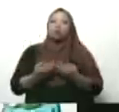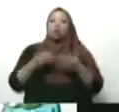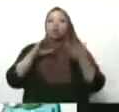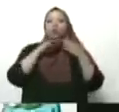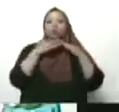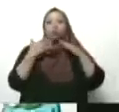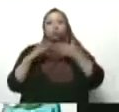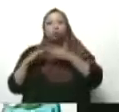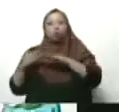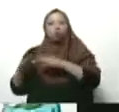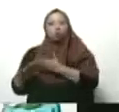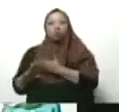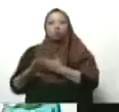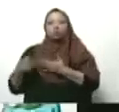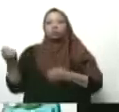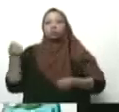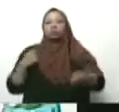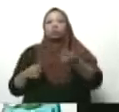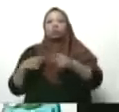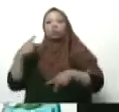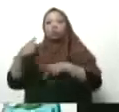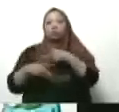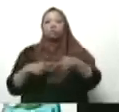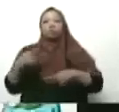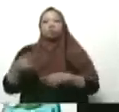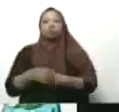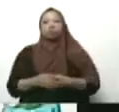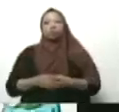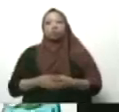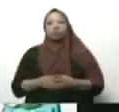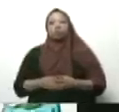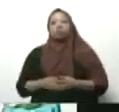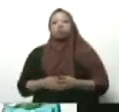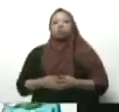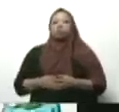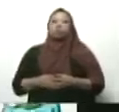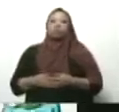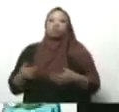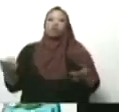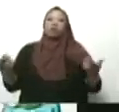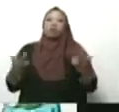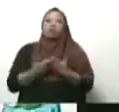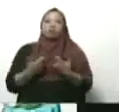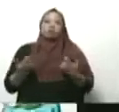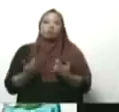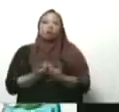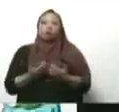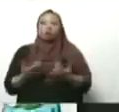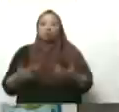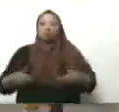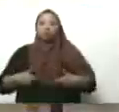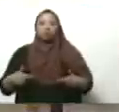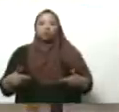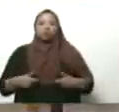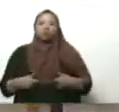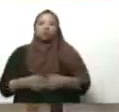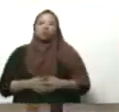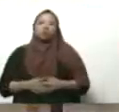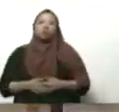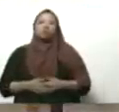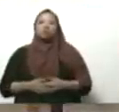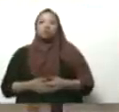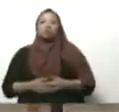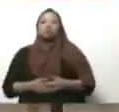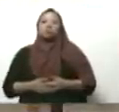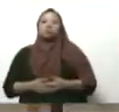de la sociedad en general produce ansiedad depresión y agresividad están viendo lo que estamos hablando